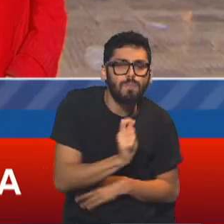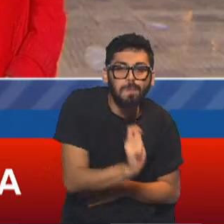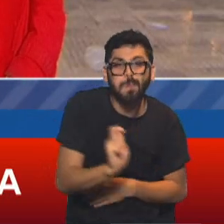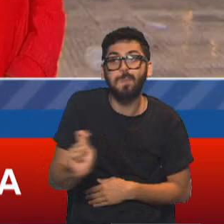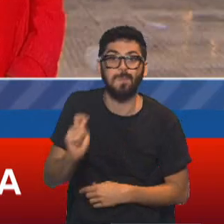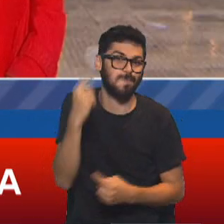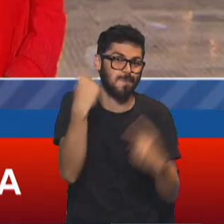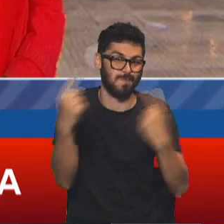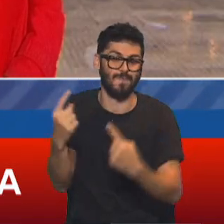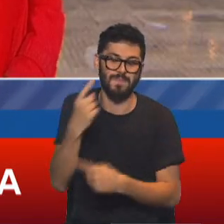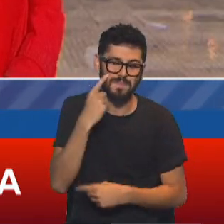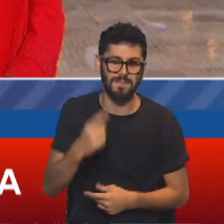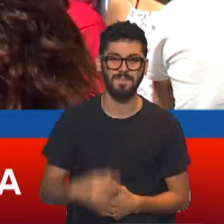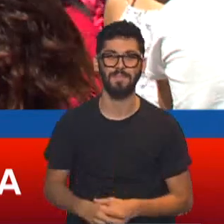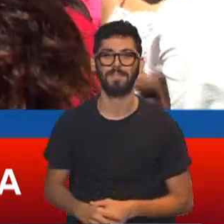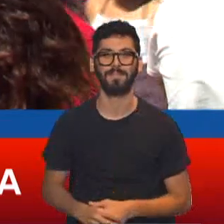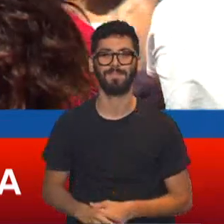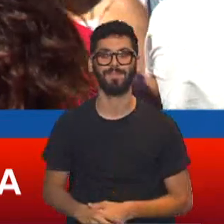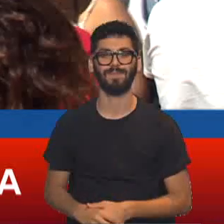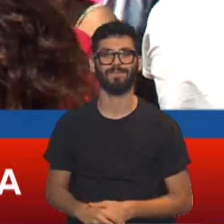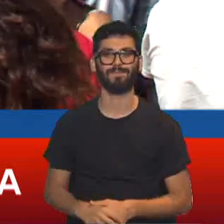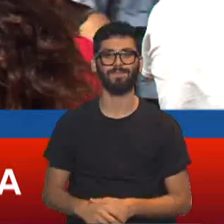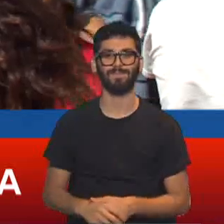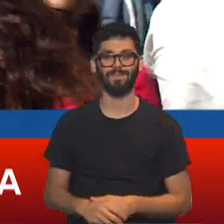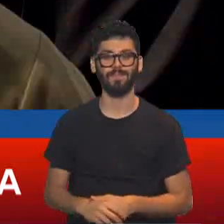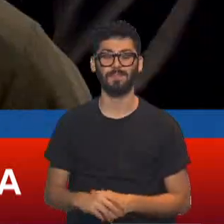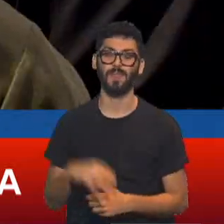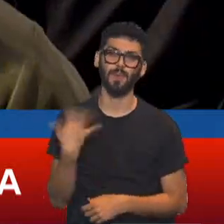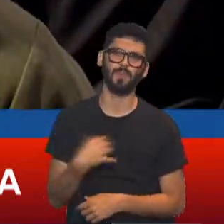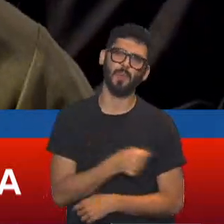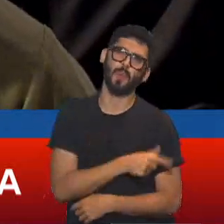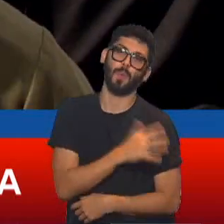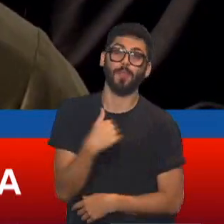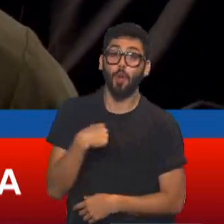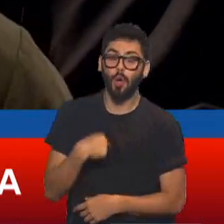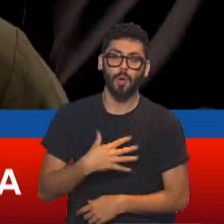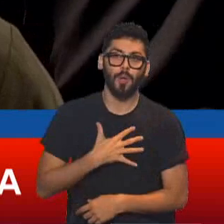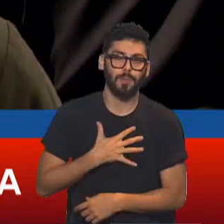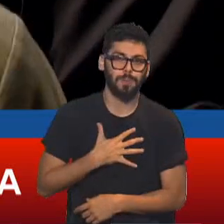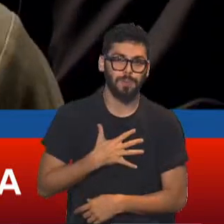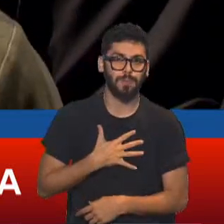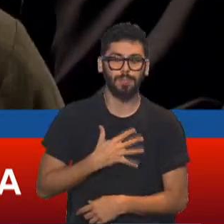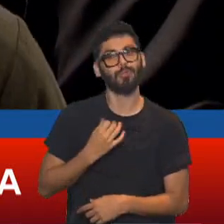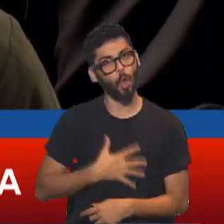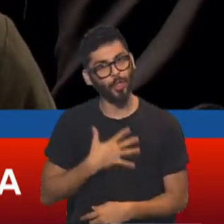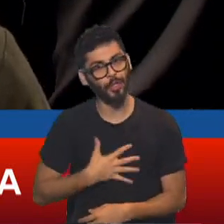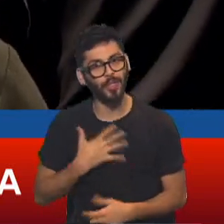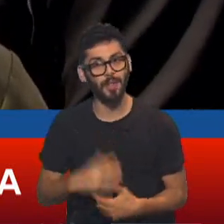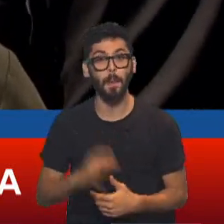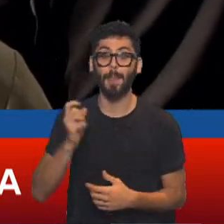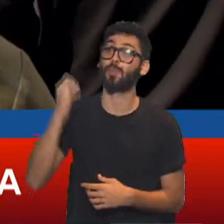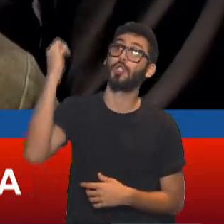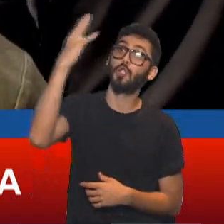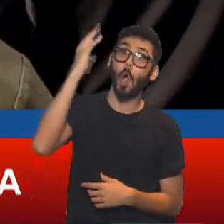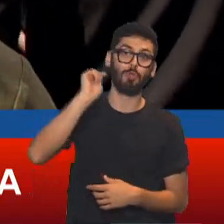y compartimos sus testimonios. Muy emotivo, la verdad, conmovida, muy contenta. Y aparte que nos tocó un lindo sol,